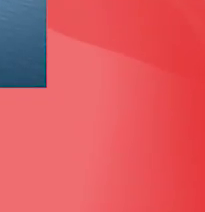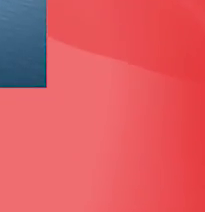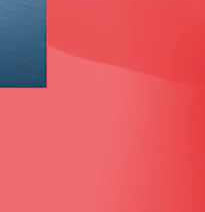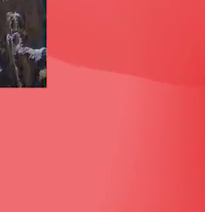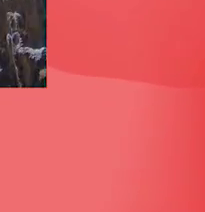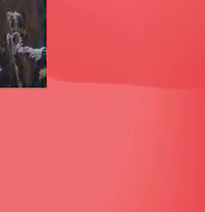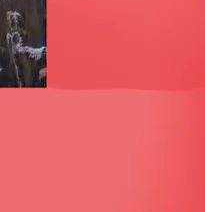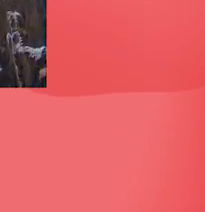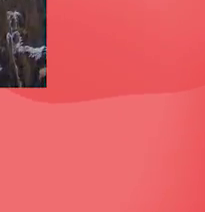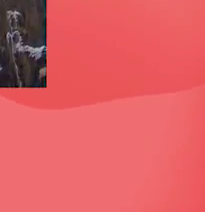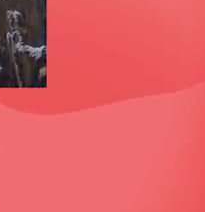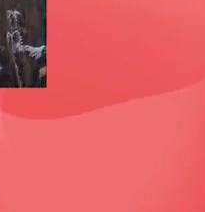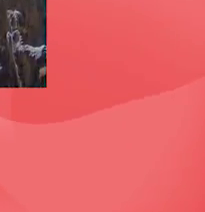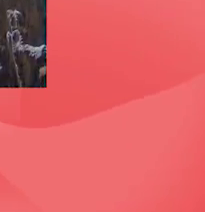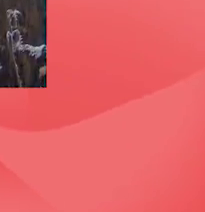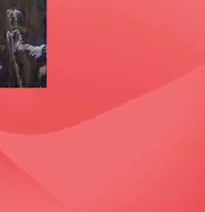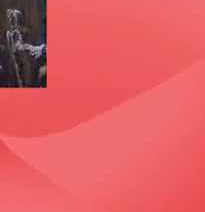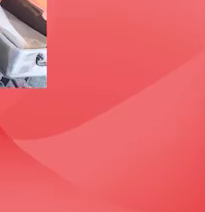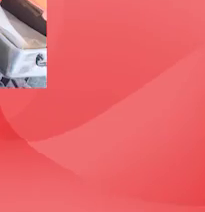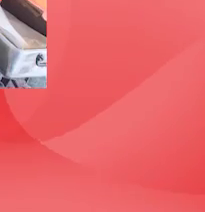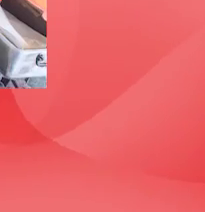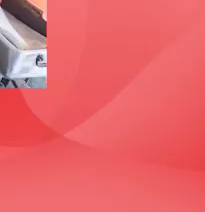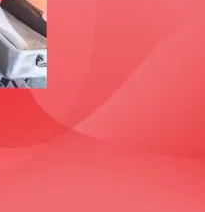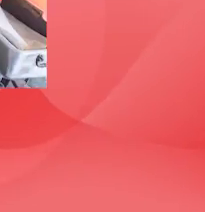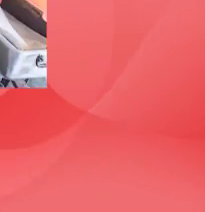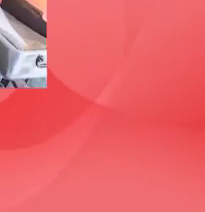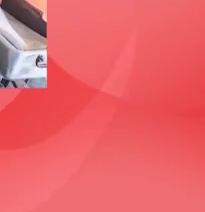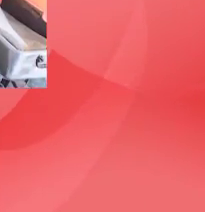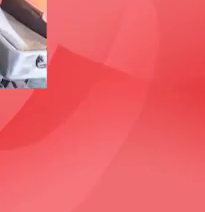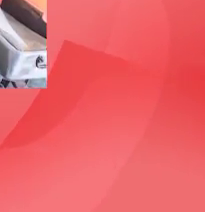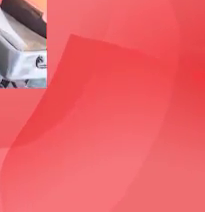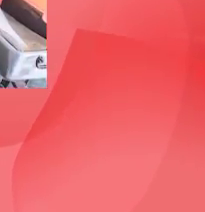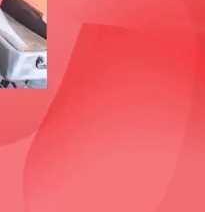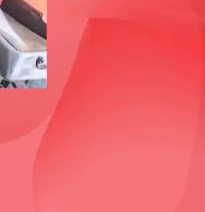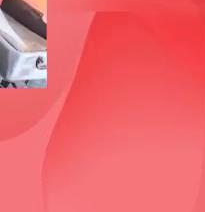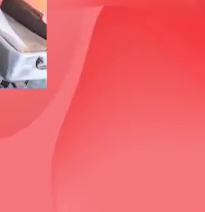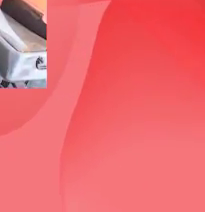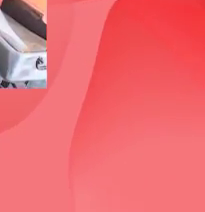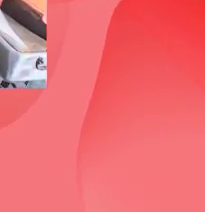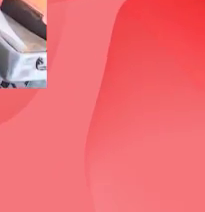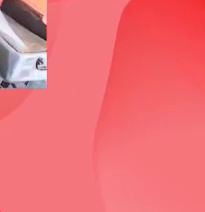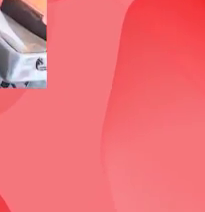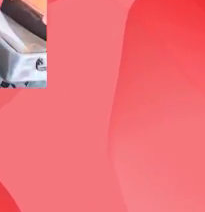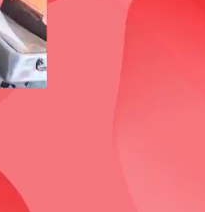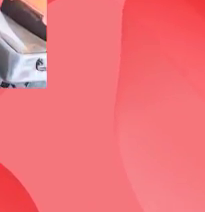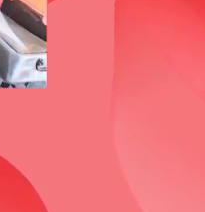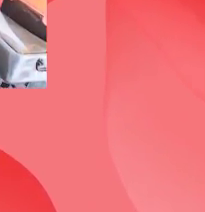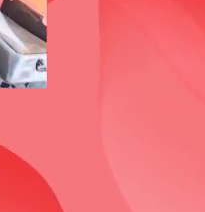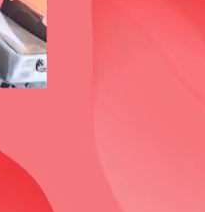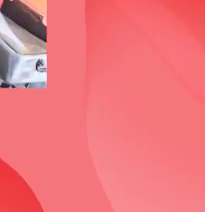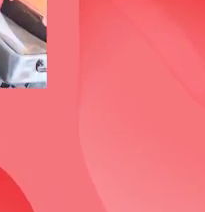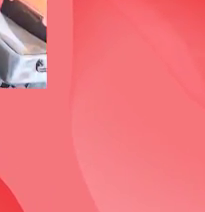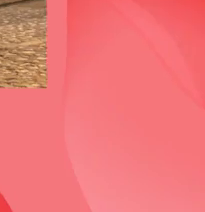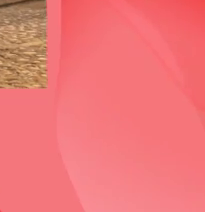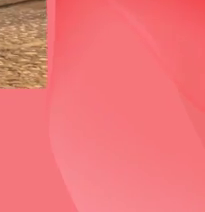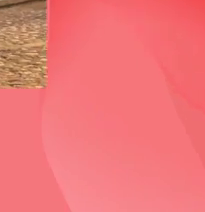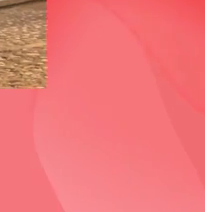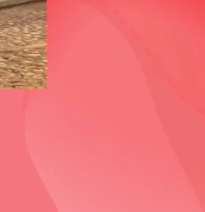tierra, mágica tu sierra, y tu gente cálida un regalo